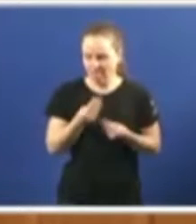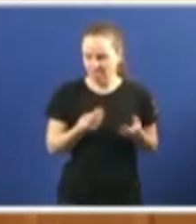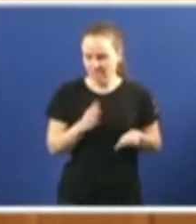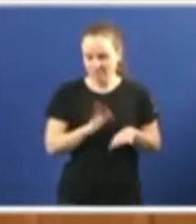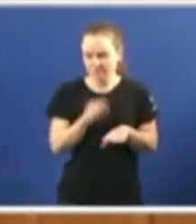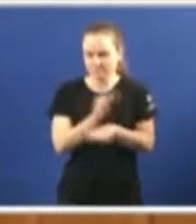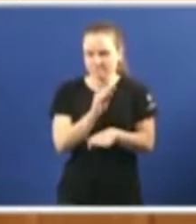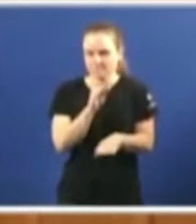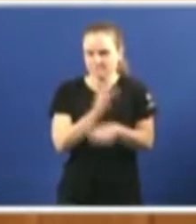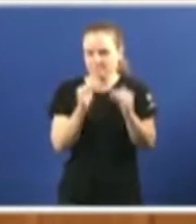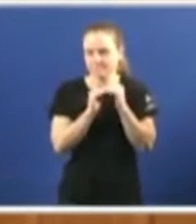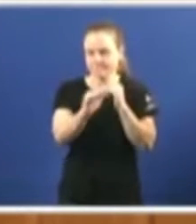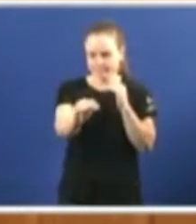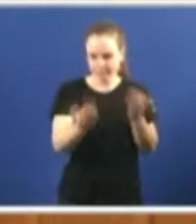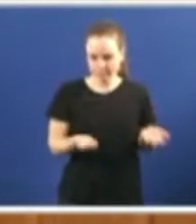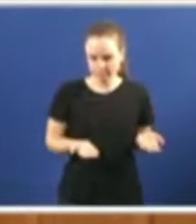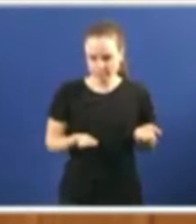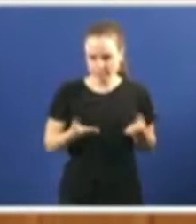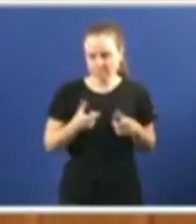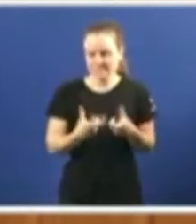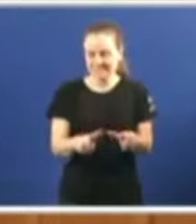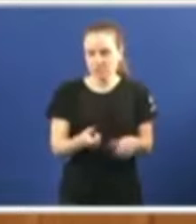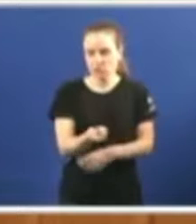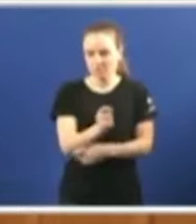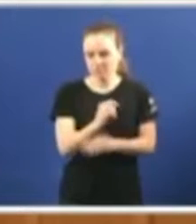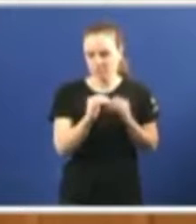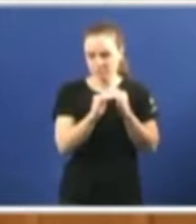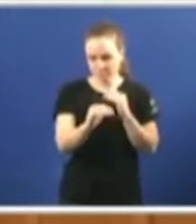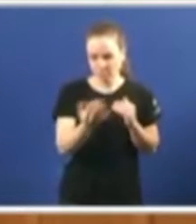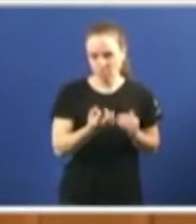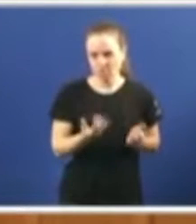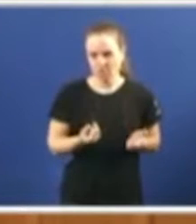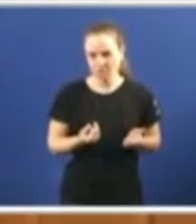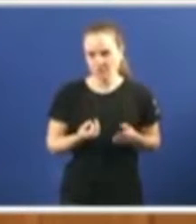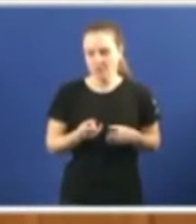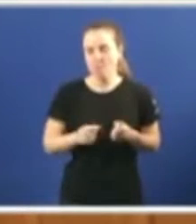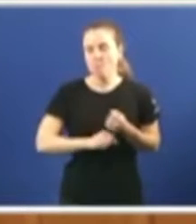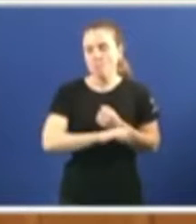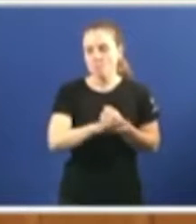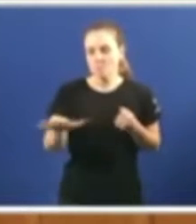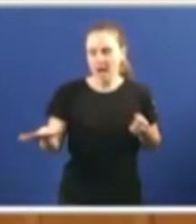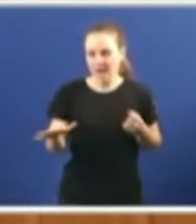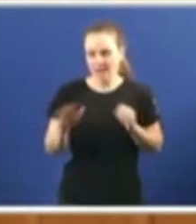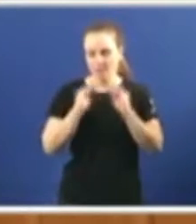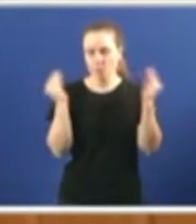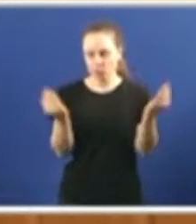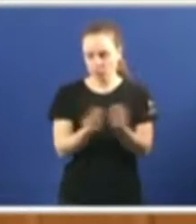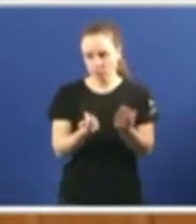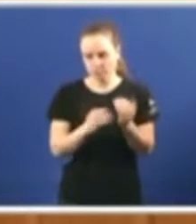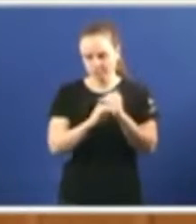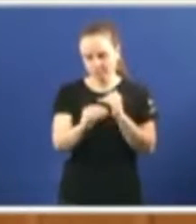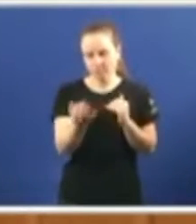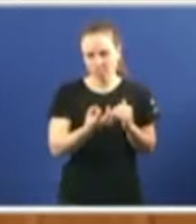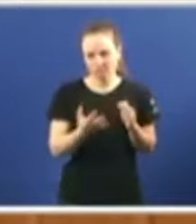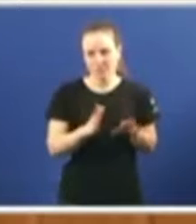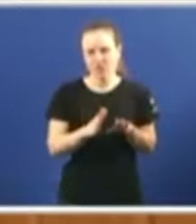a sustentabilidade dos stocks de peixe no Cantábrico e no conxunto dos mares do planeta, pero non compartimos que esta